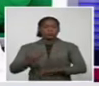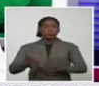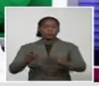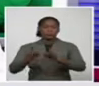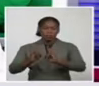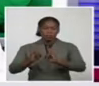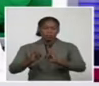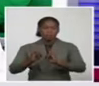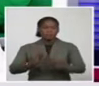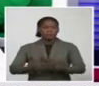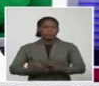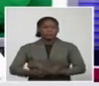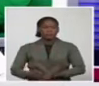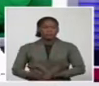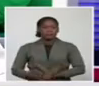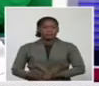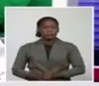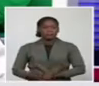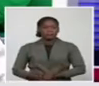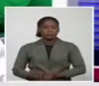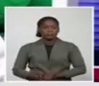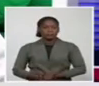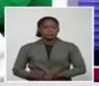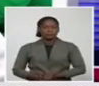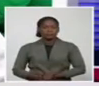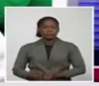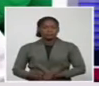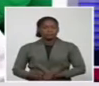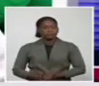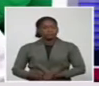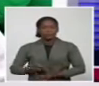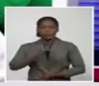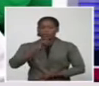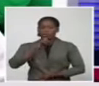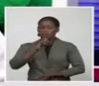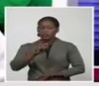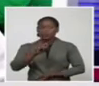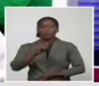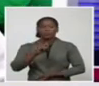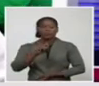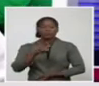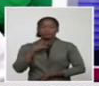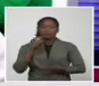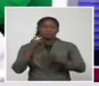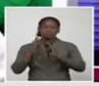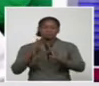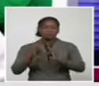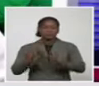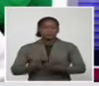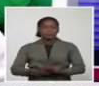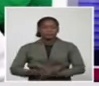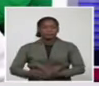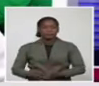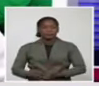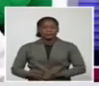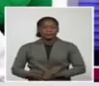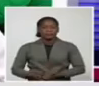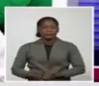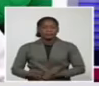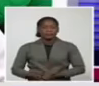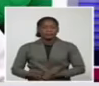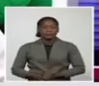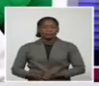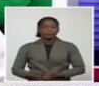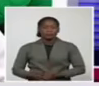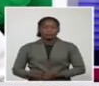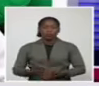asistolia, de la cual no fue posible reanimarla, no obstante las maniobras aplicadas. Reiteramos